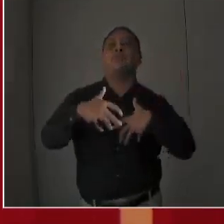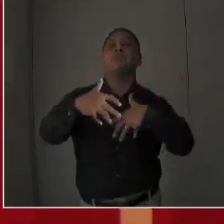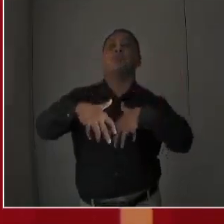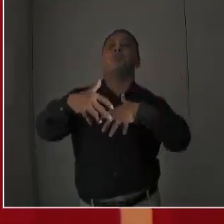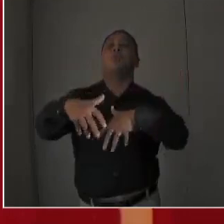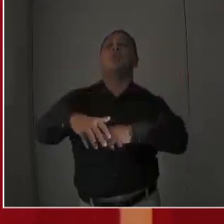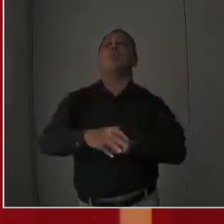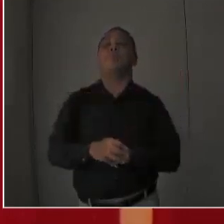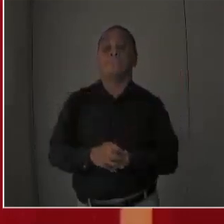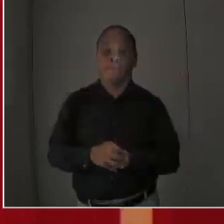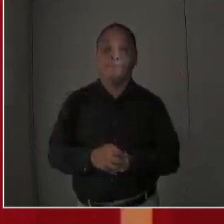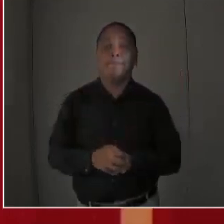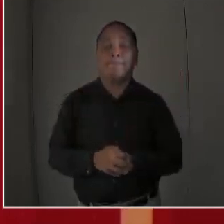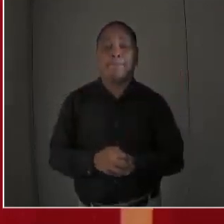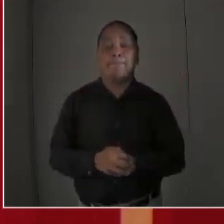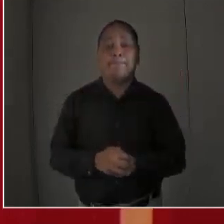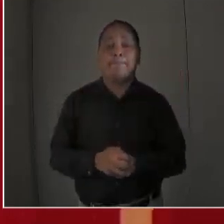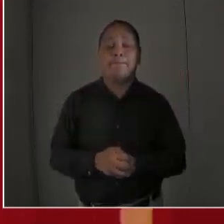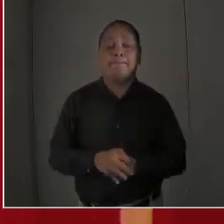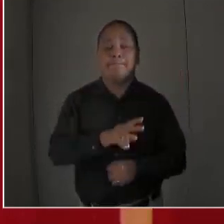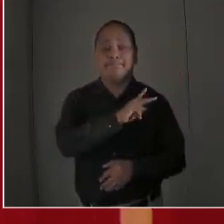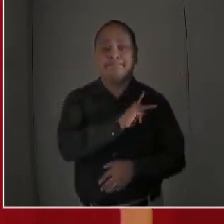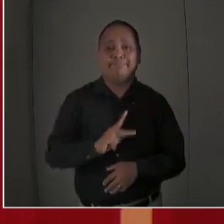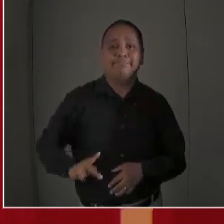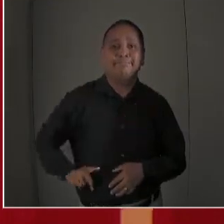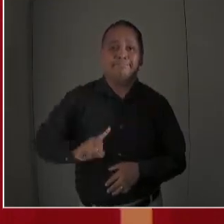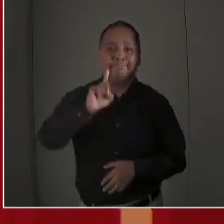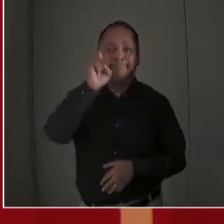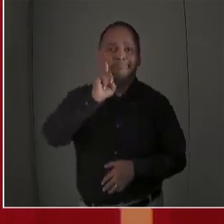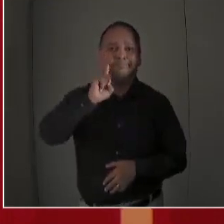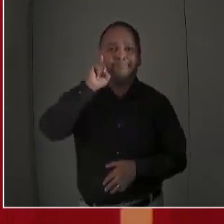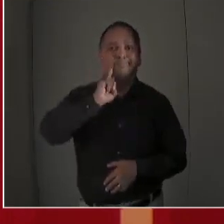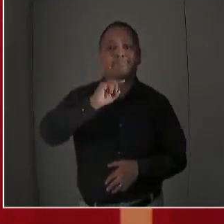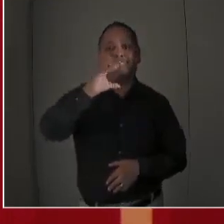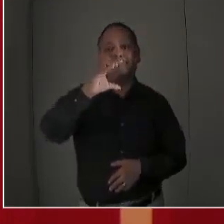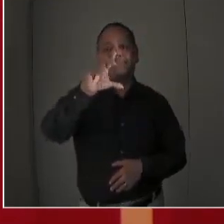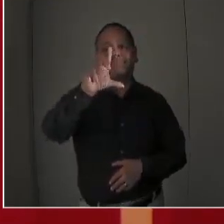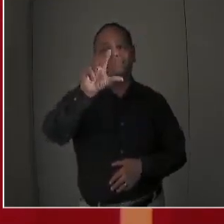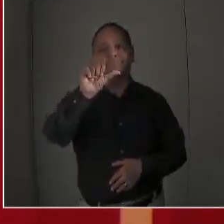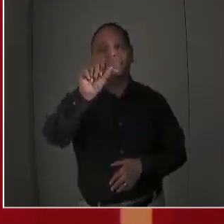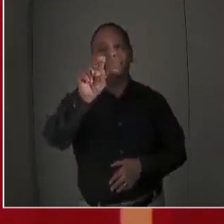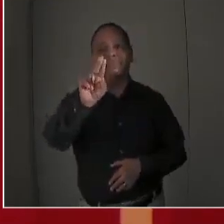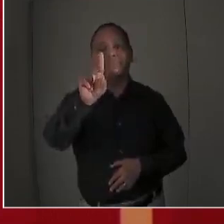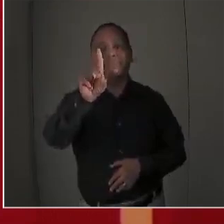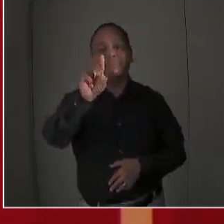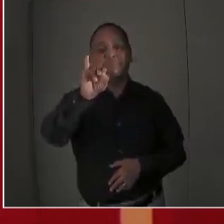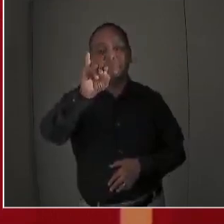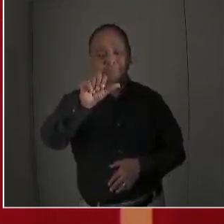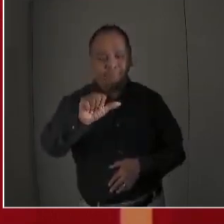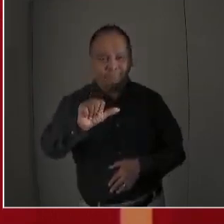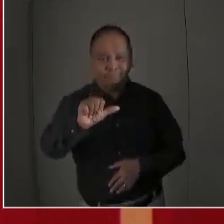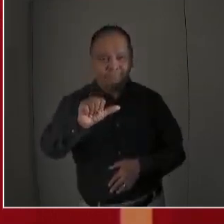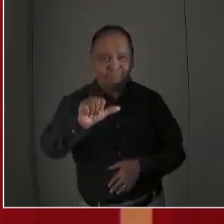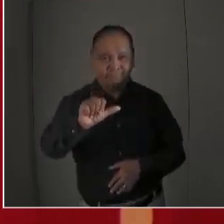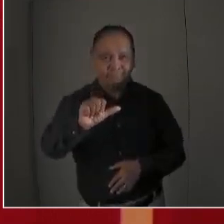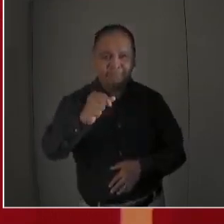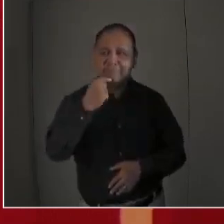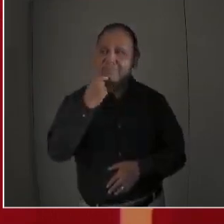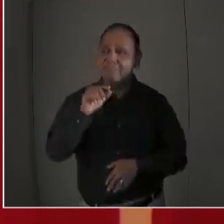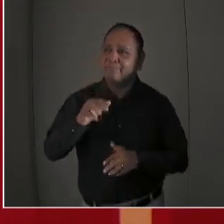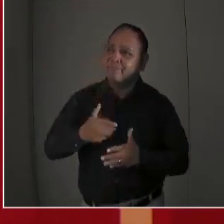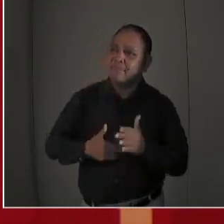La presidenta Claudia Sheinbaum, antes de, de, de irse, digamos, de tomar una